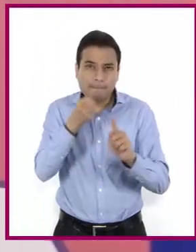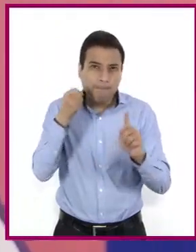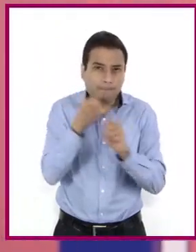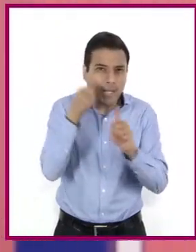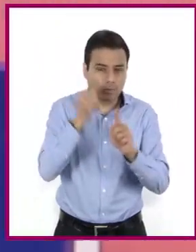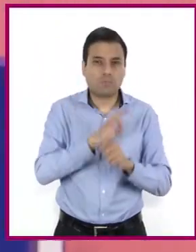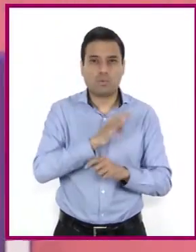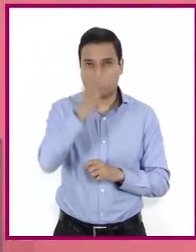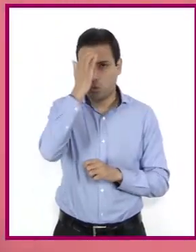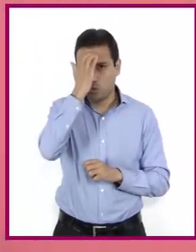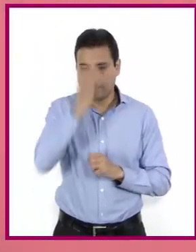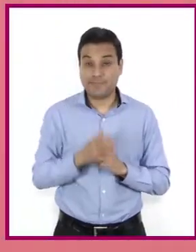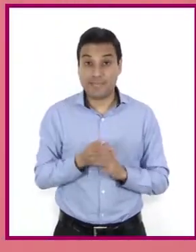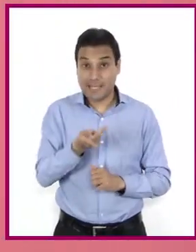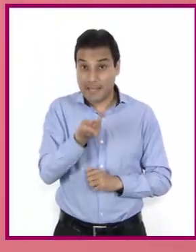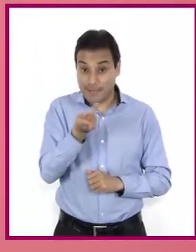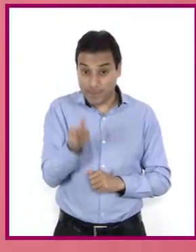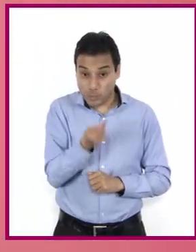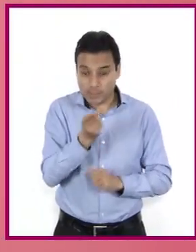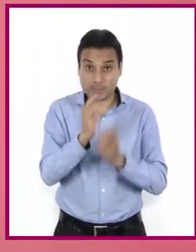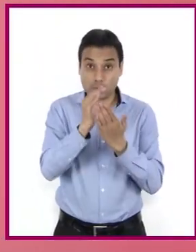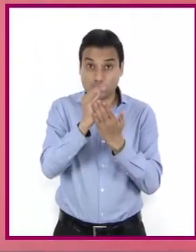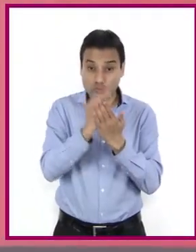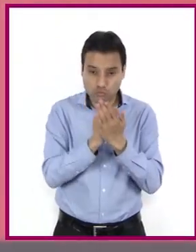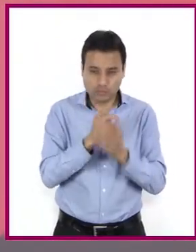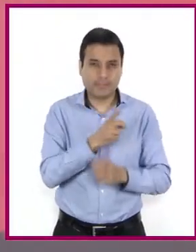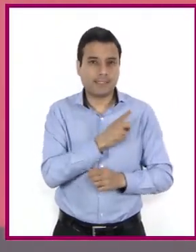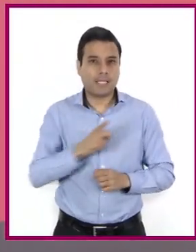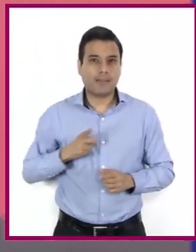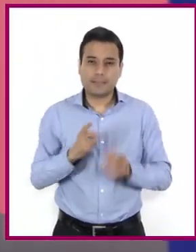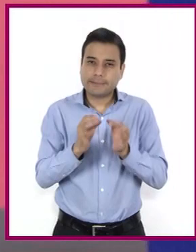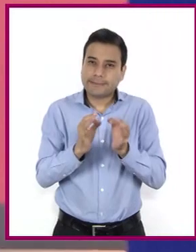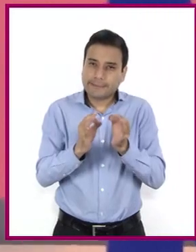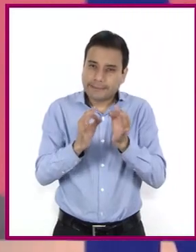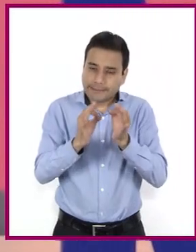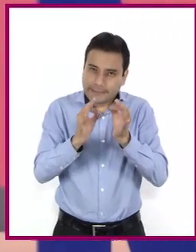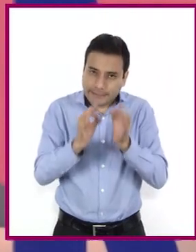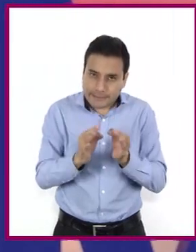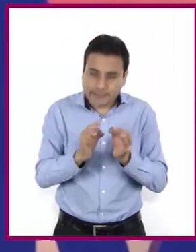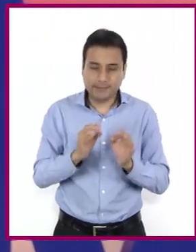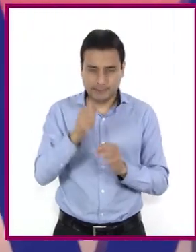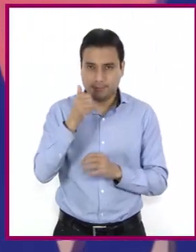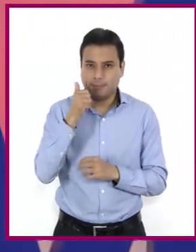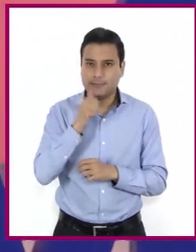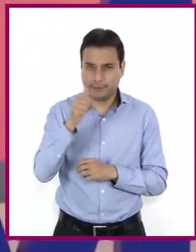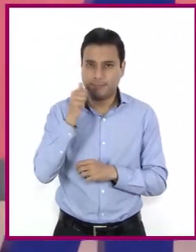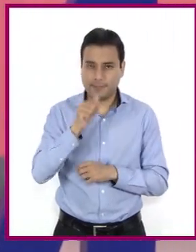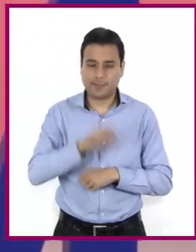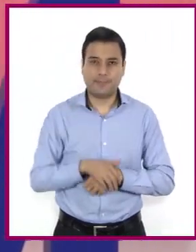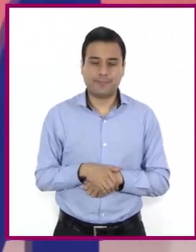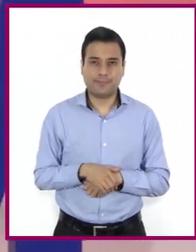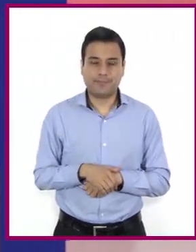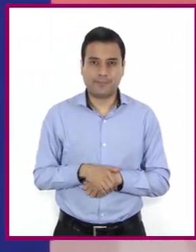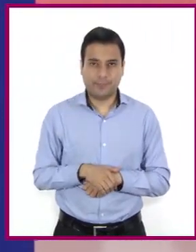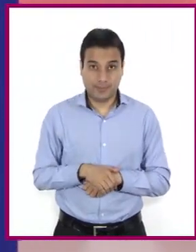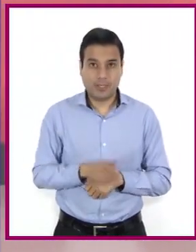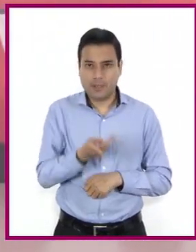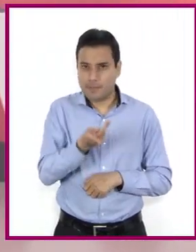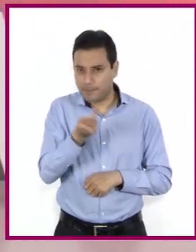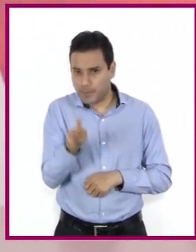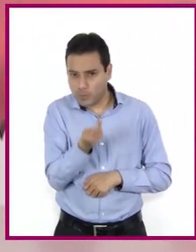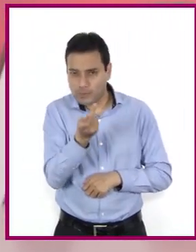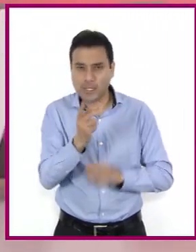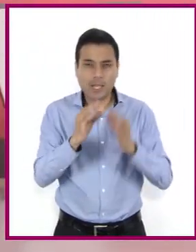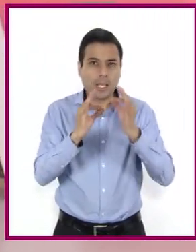señalar que las preguntas deben ser pertinentes y responder en lo general y lo particular qué tan efectiva fue la